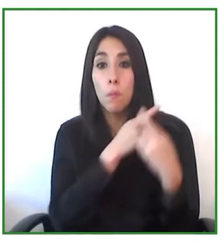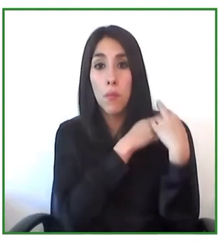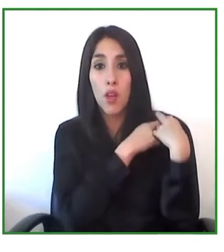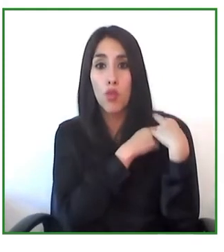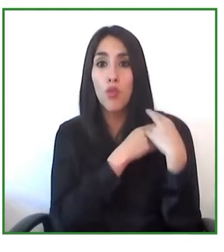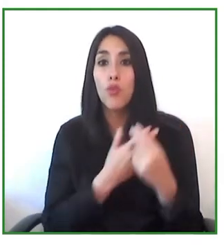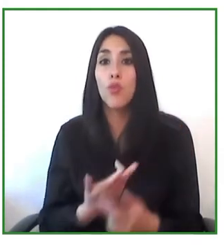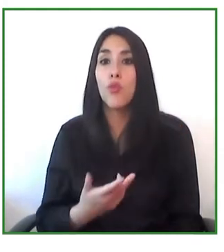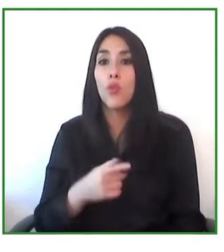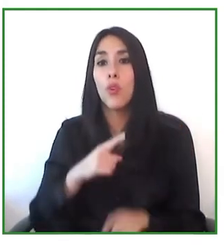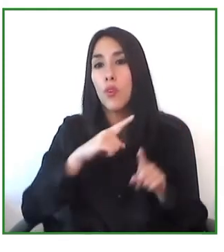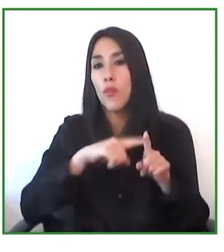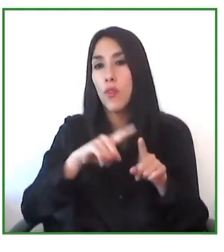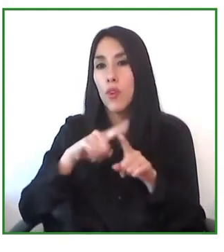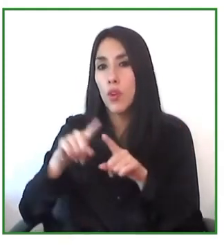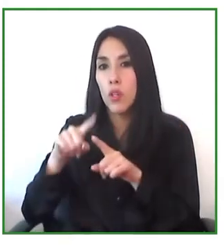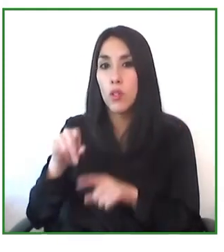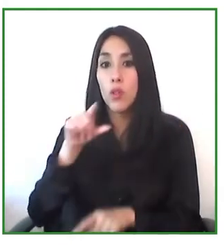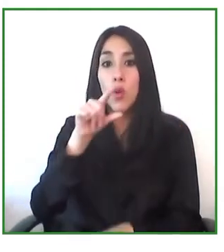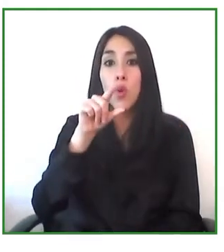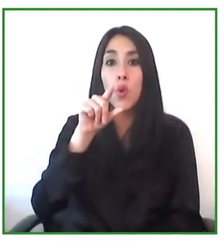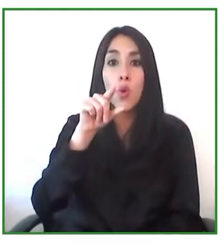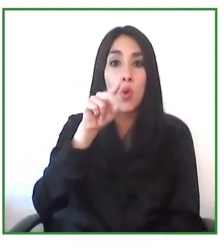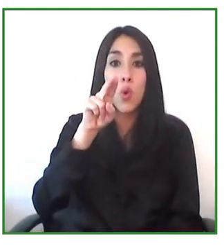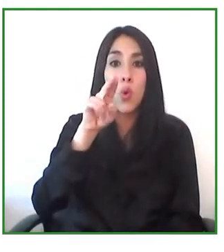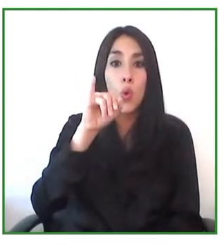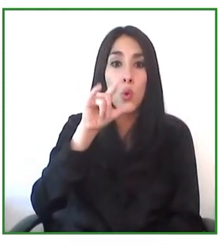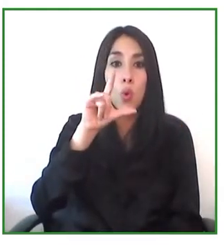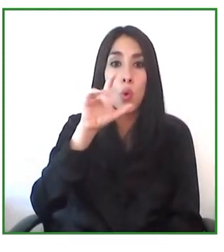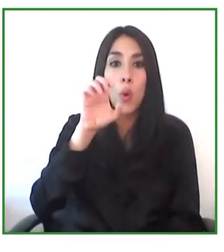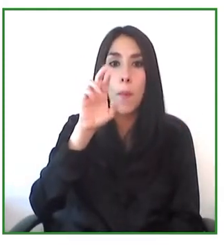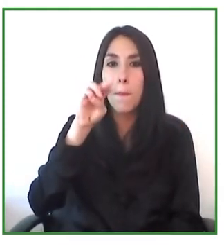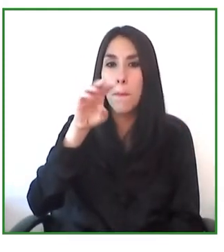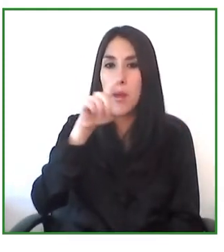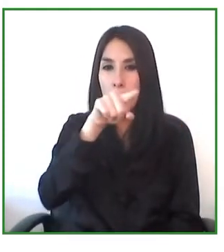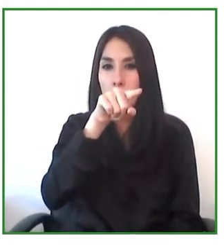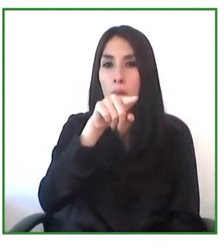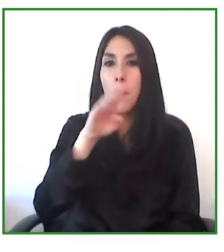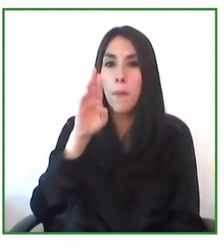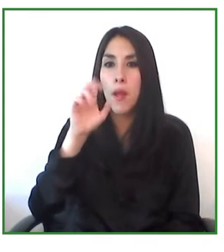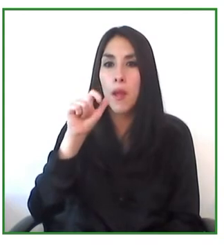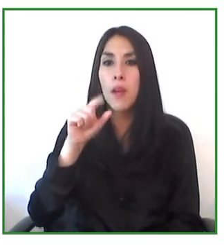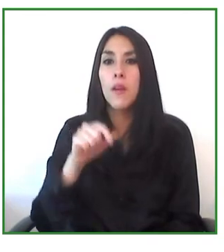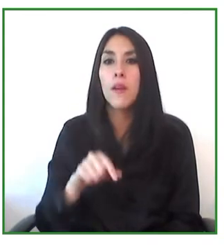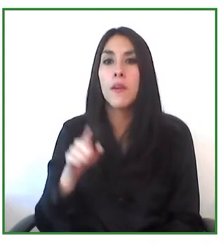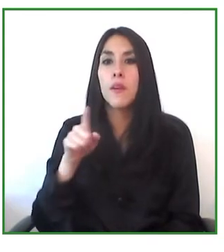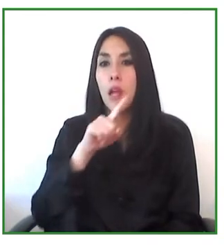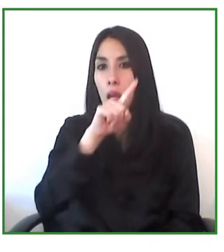amplificación de Egalité? Cuéntanos, Guilherme.